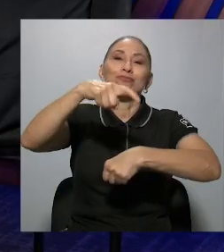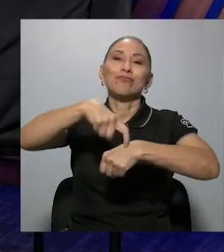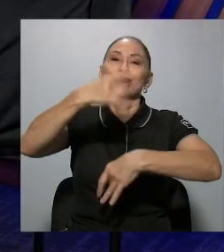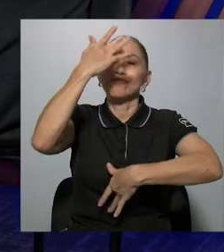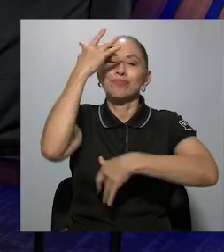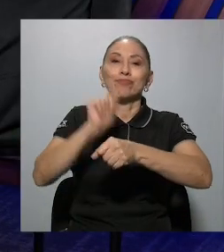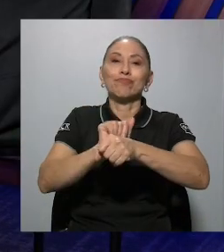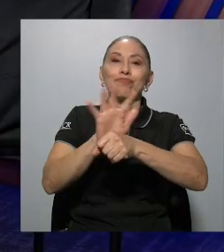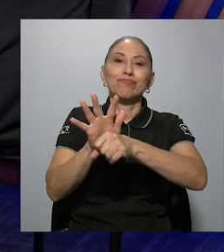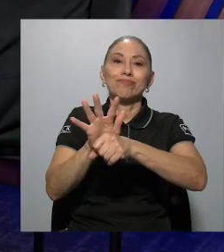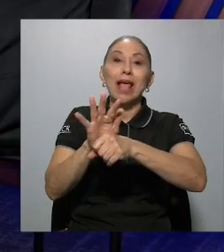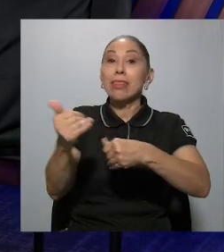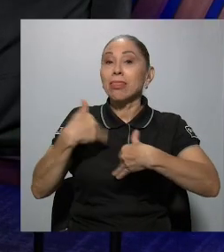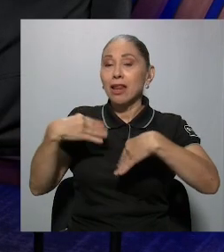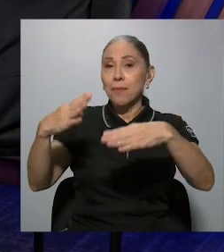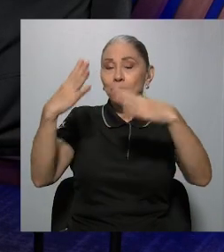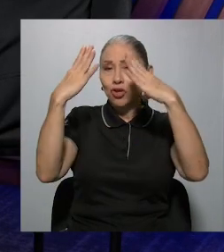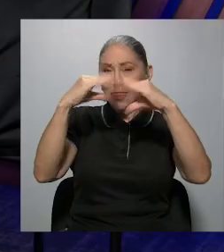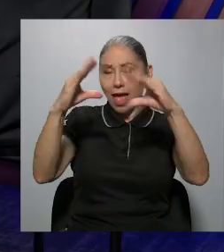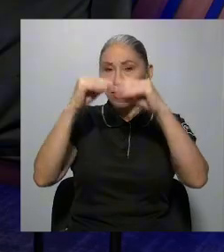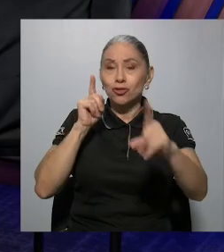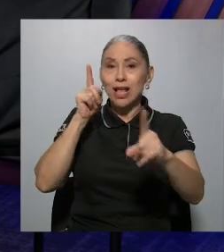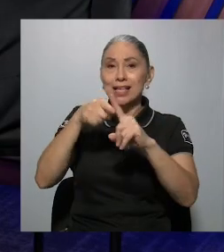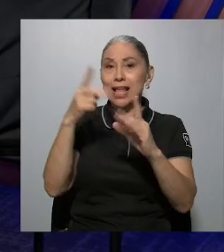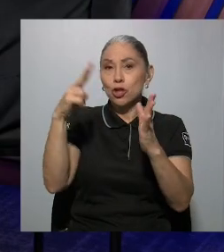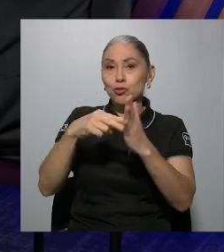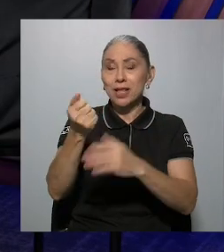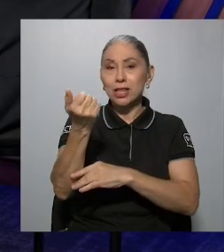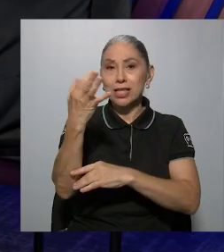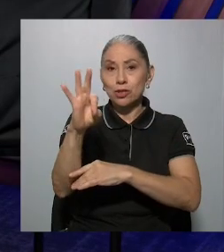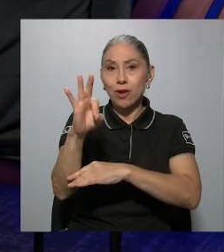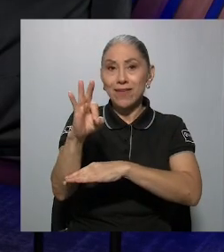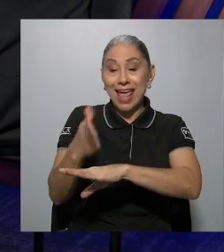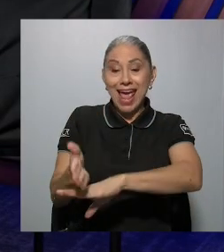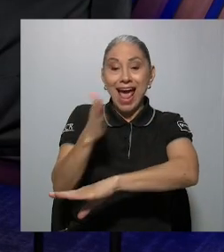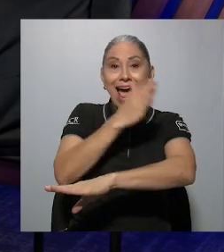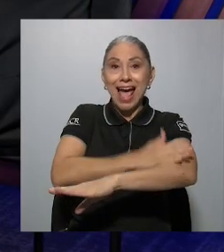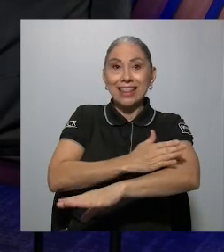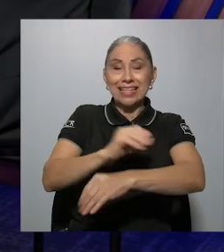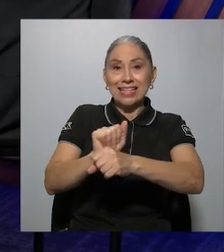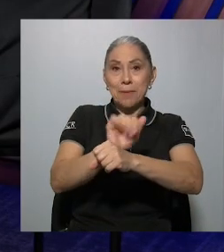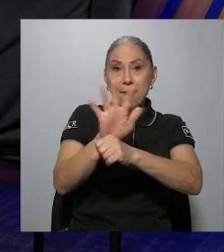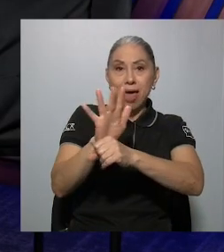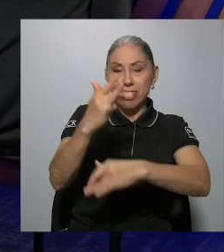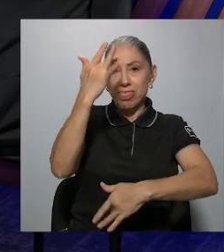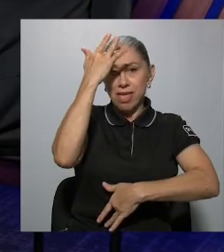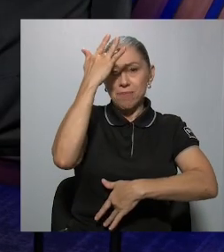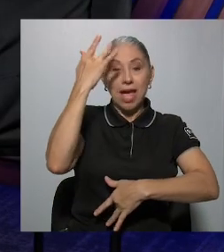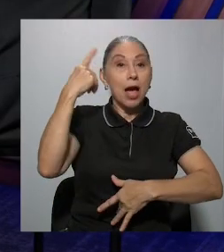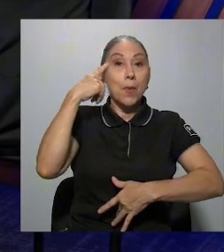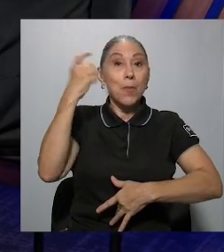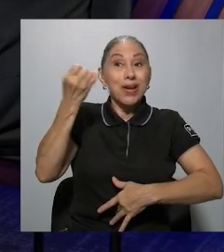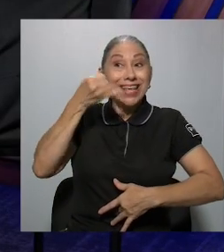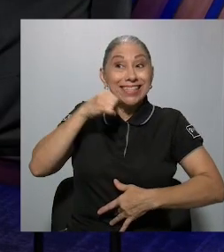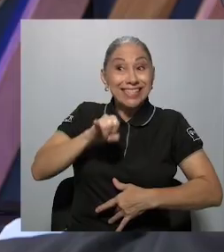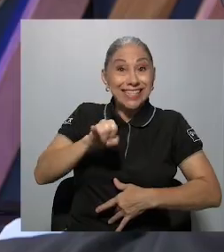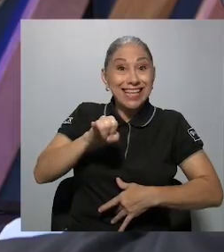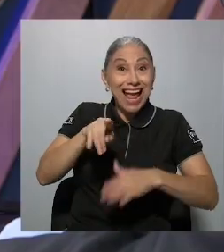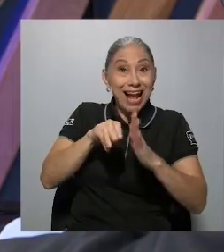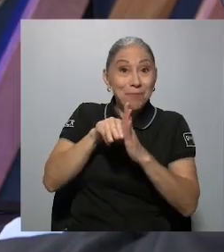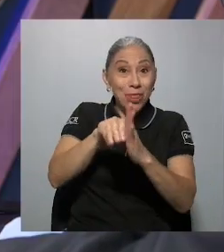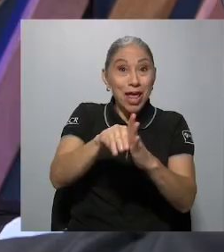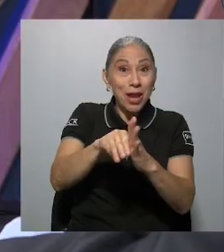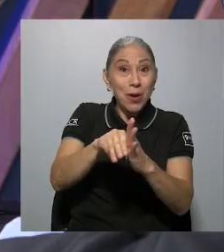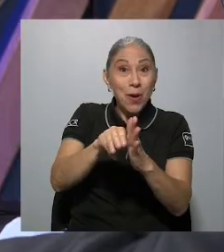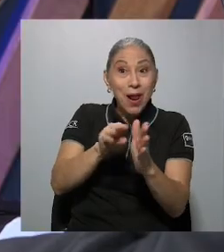el periodo de pandemia. O sea, tenemos datos hasta el 2019, o sea, los prepandémicos. Porque si le poníamos al